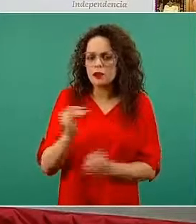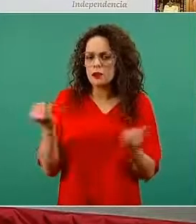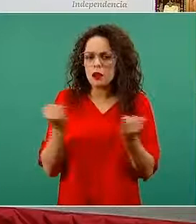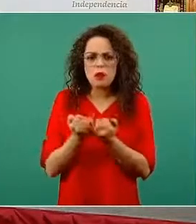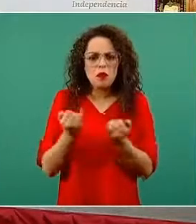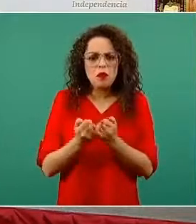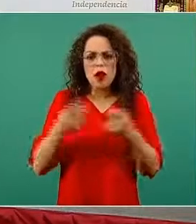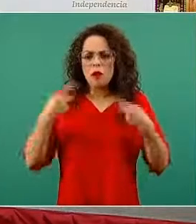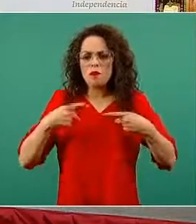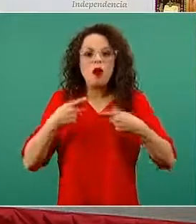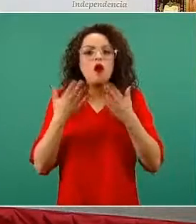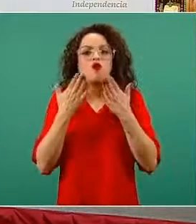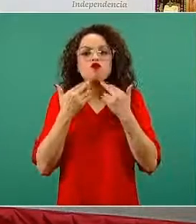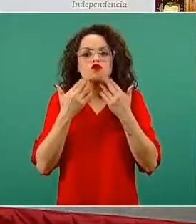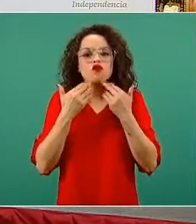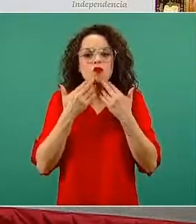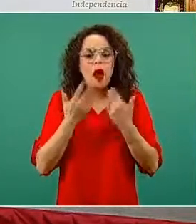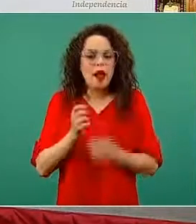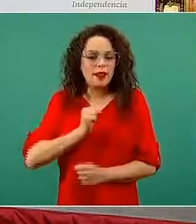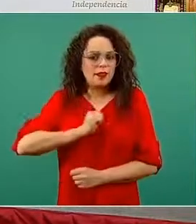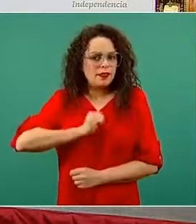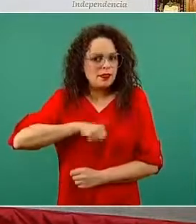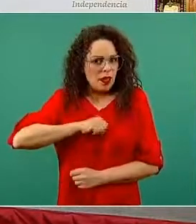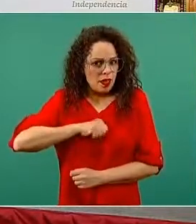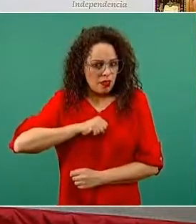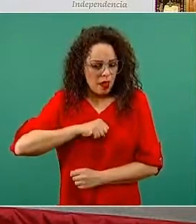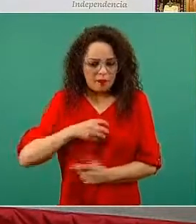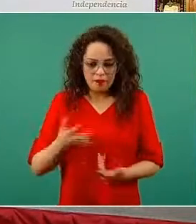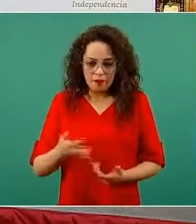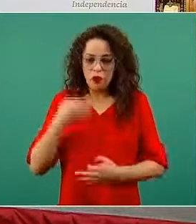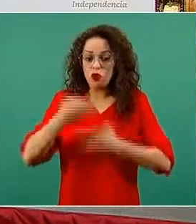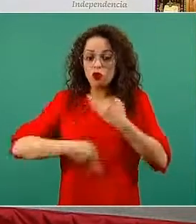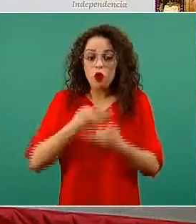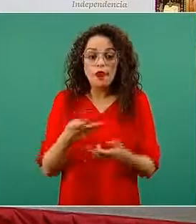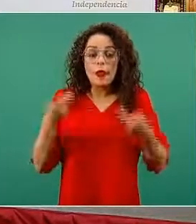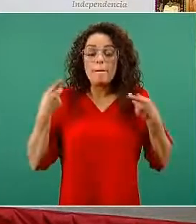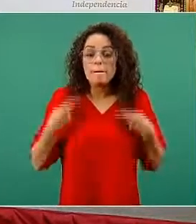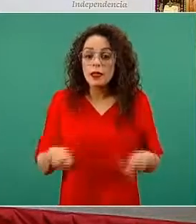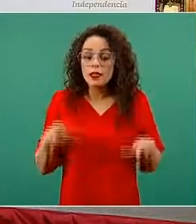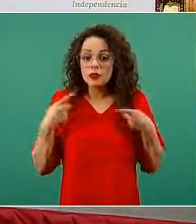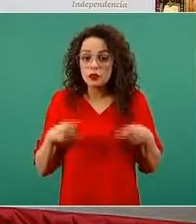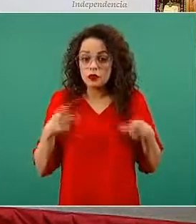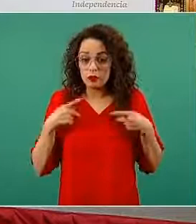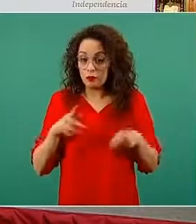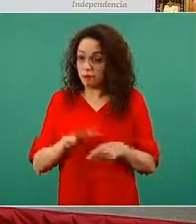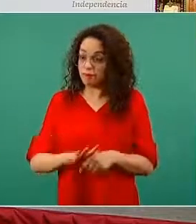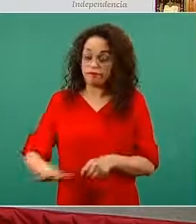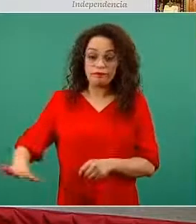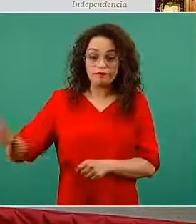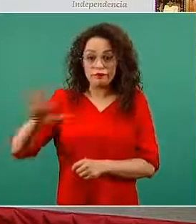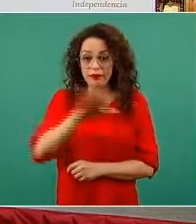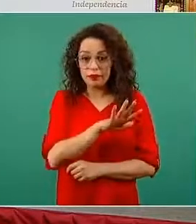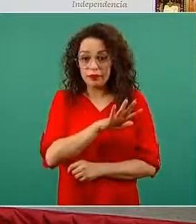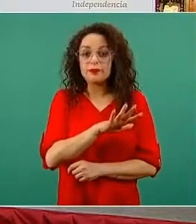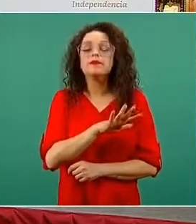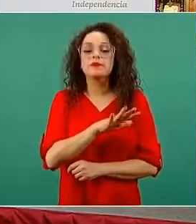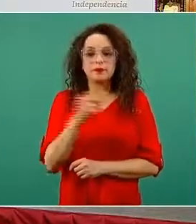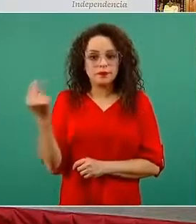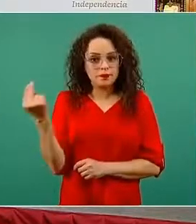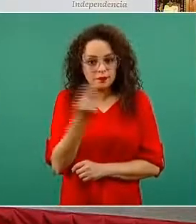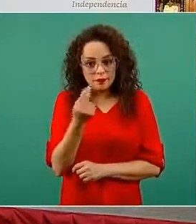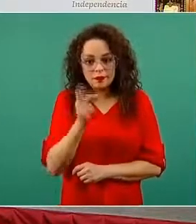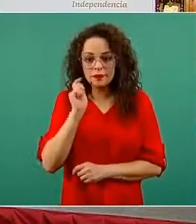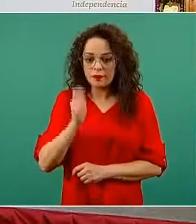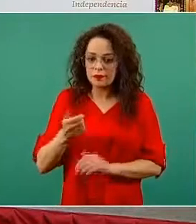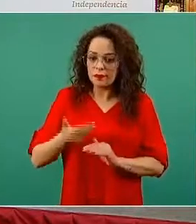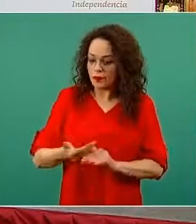VIH. Este es el primer mensaje. Quiere decir que todas las personas, recordemos, tenemos que hacernos nuestra prueba para